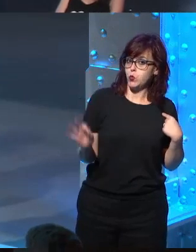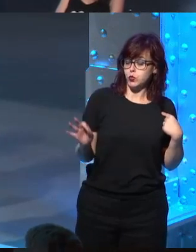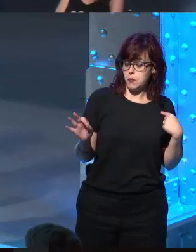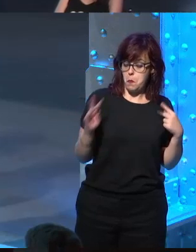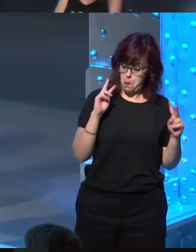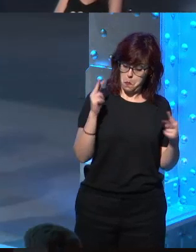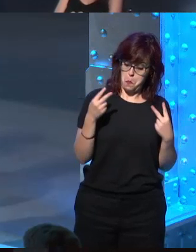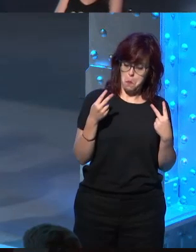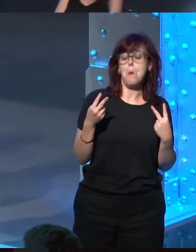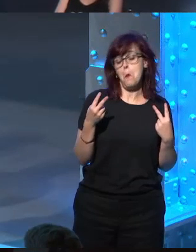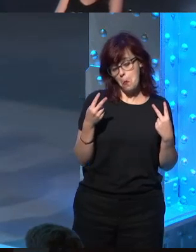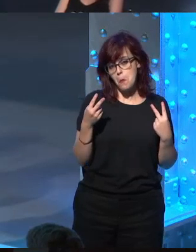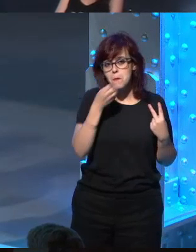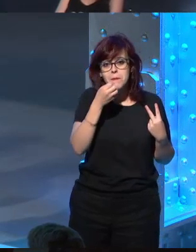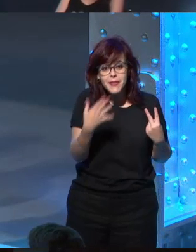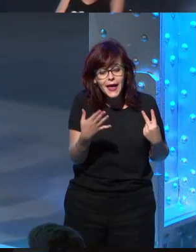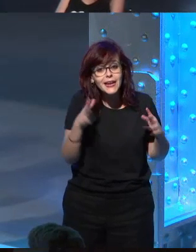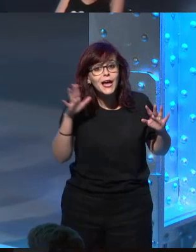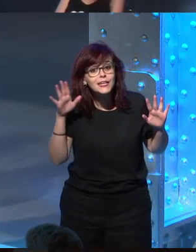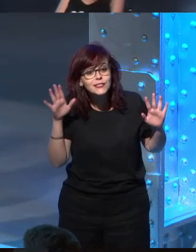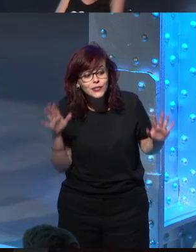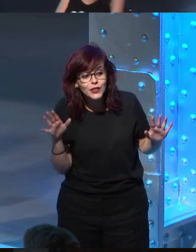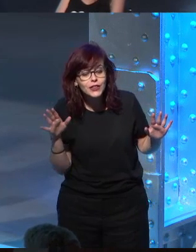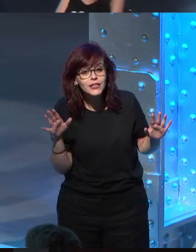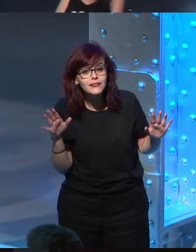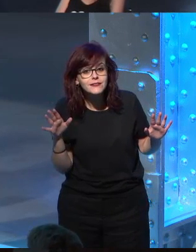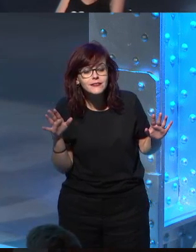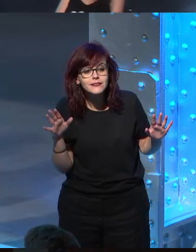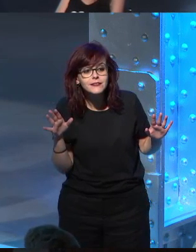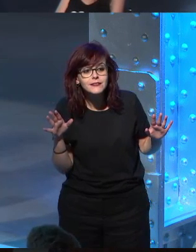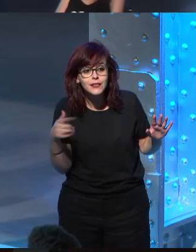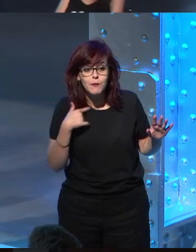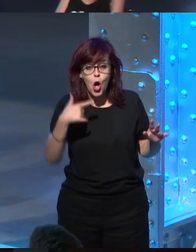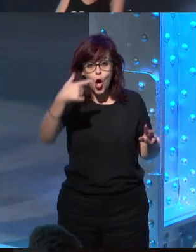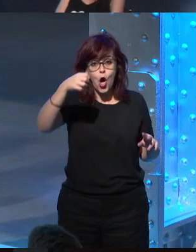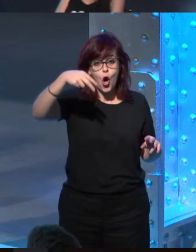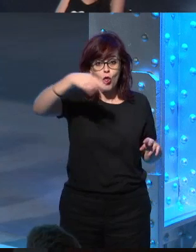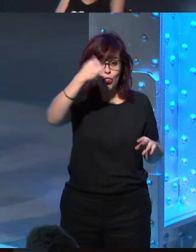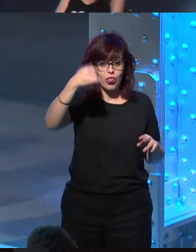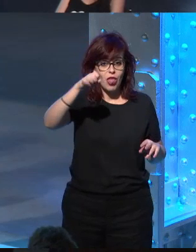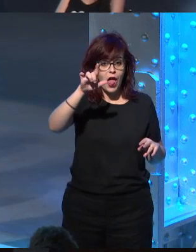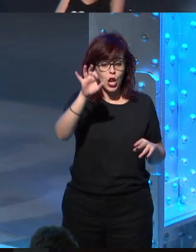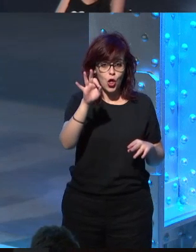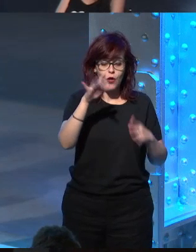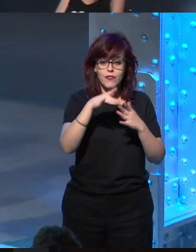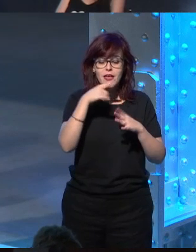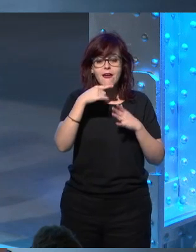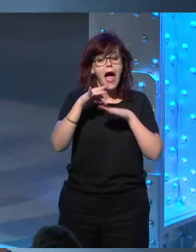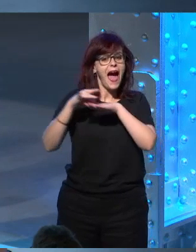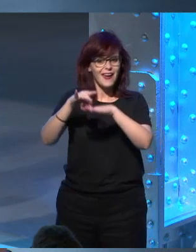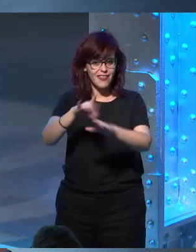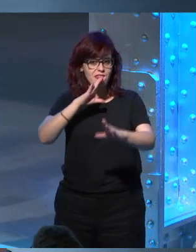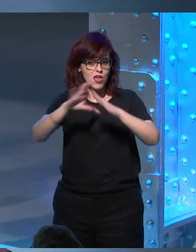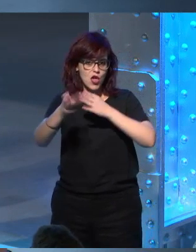mismo. Bueno, entonces pues Gonzalo, que tiene una agencia de comunicación en Barcelona, dijo, papá, esto no puede